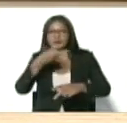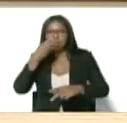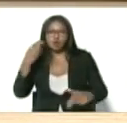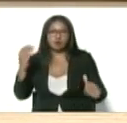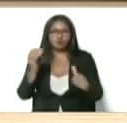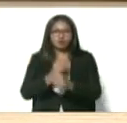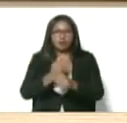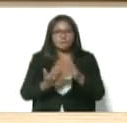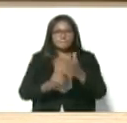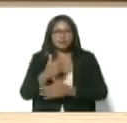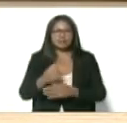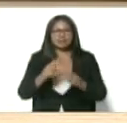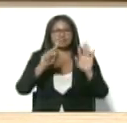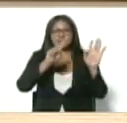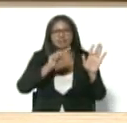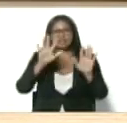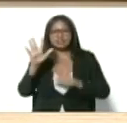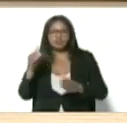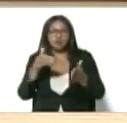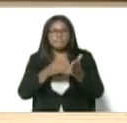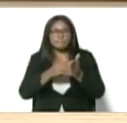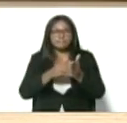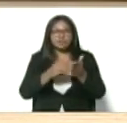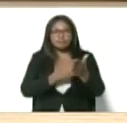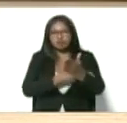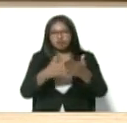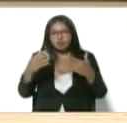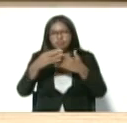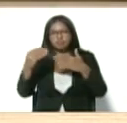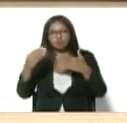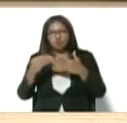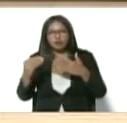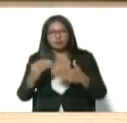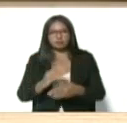hablando de más de 65 mil millones de dólares